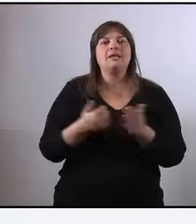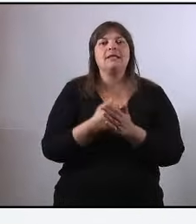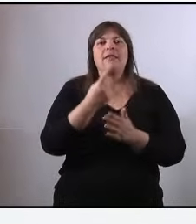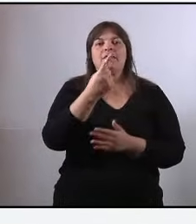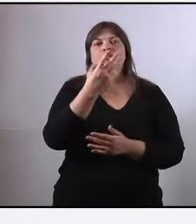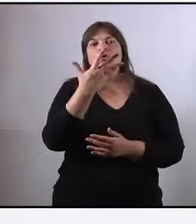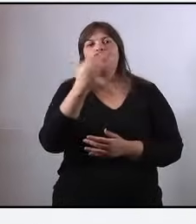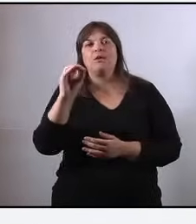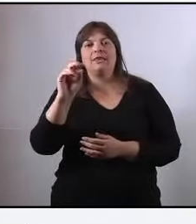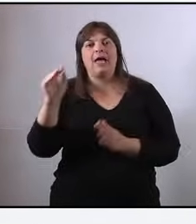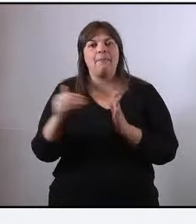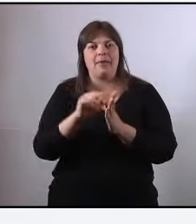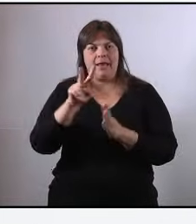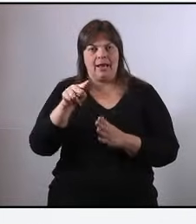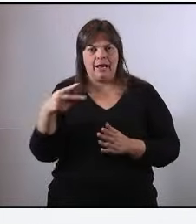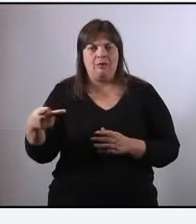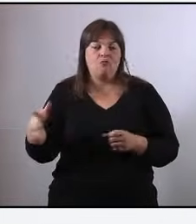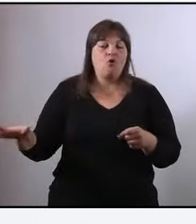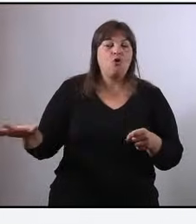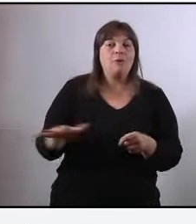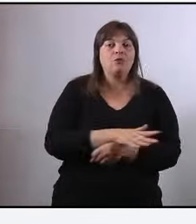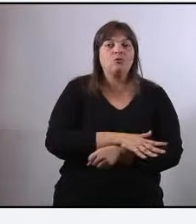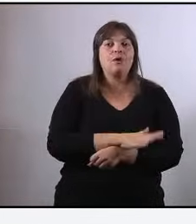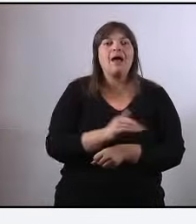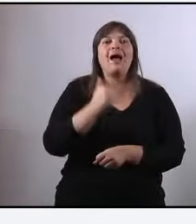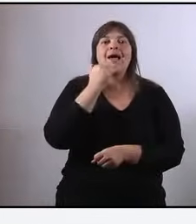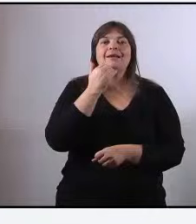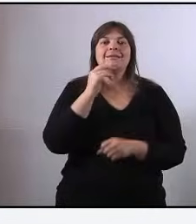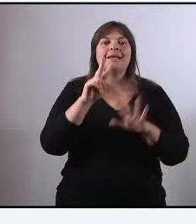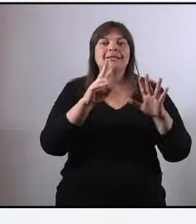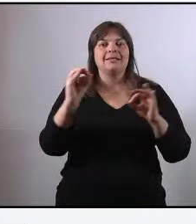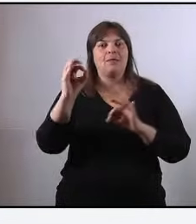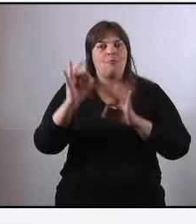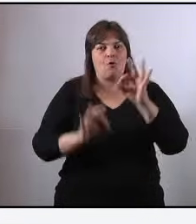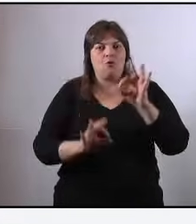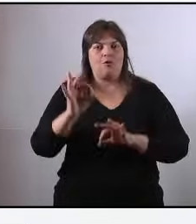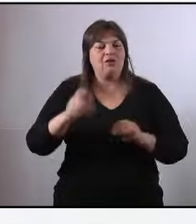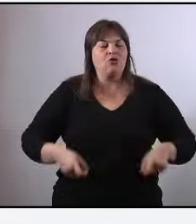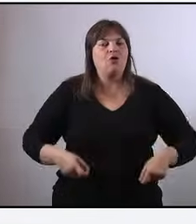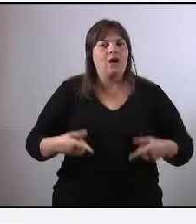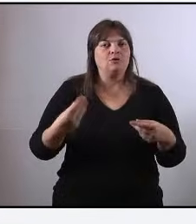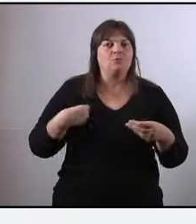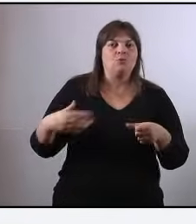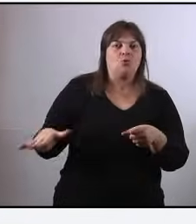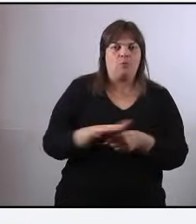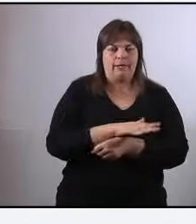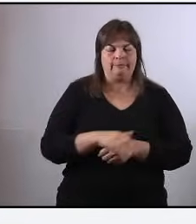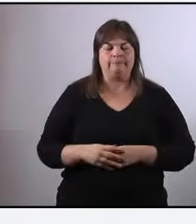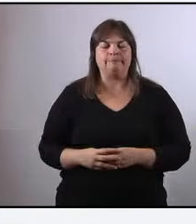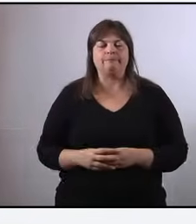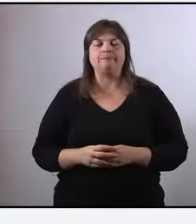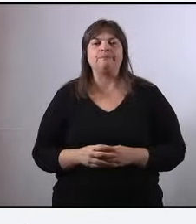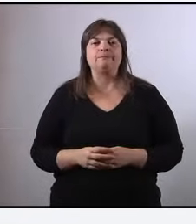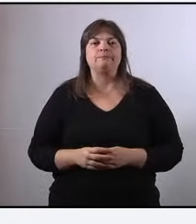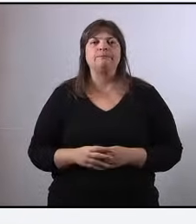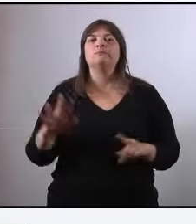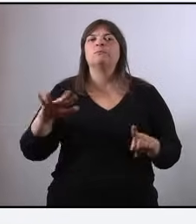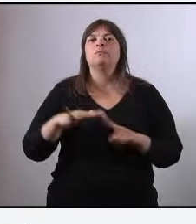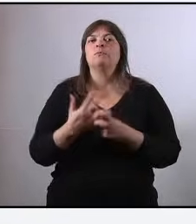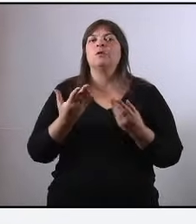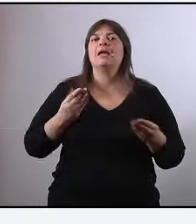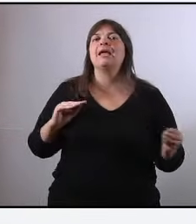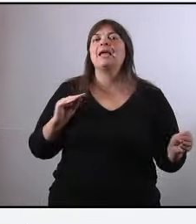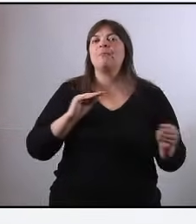50.000 euros con una cobertura de hasta el 70% de los gastos. En el caso de las inversiones